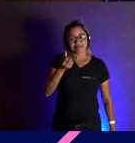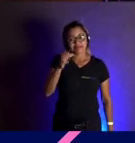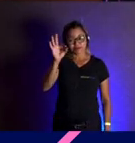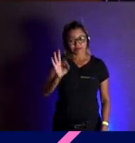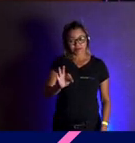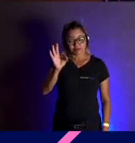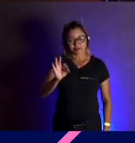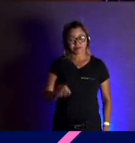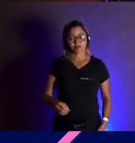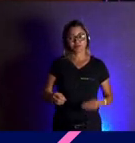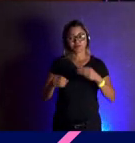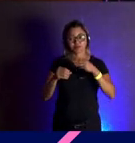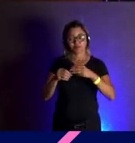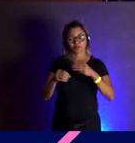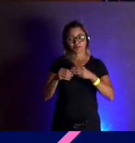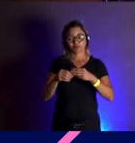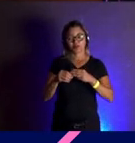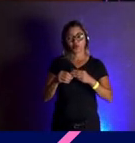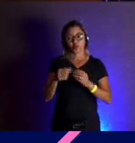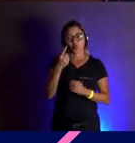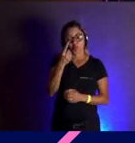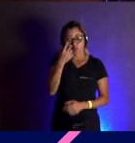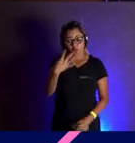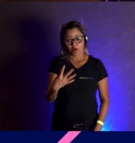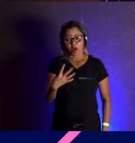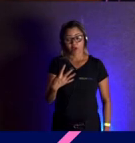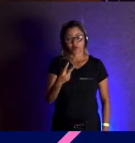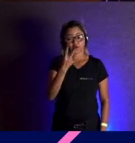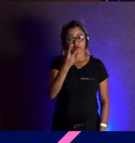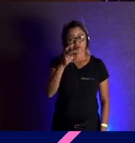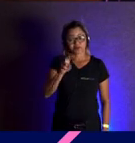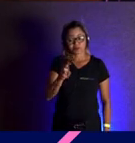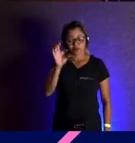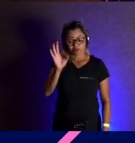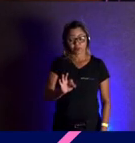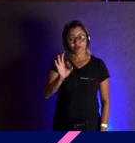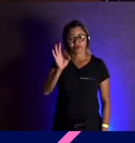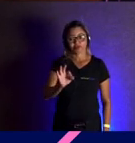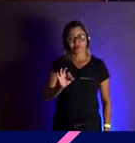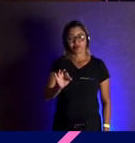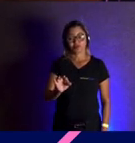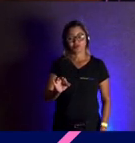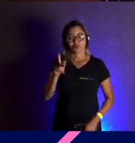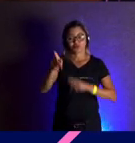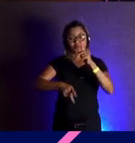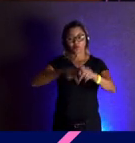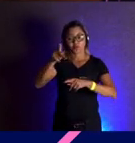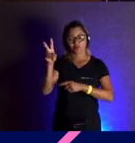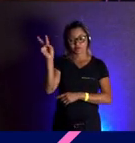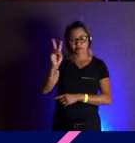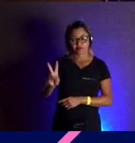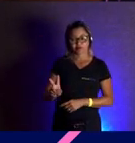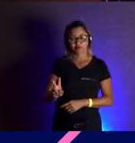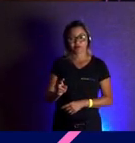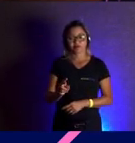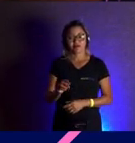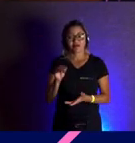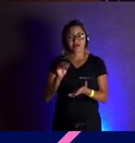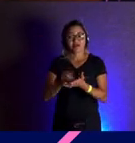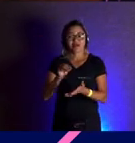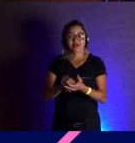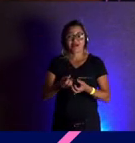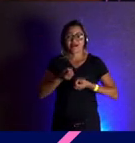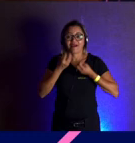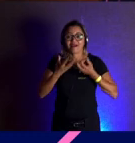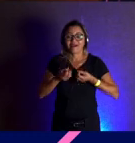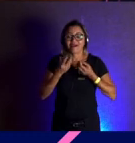decir, un cuarto, 25% de los venezolanos viven en desiertos informativos. Además de